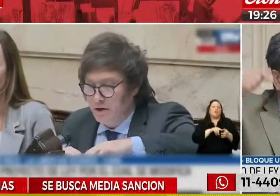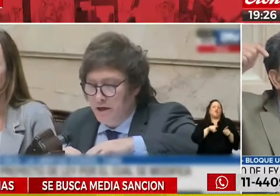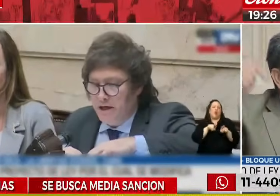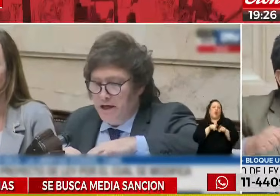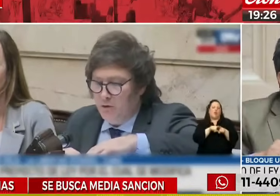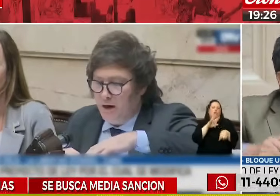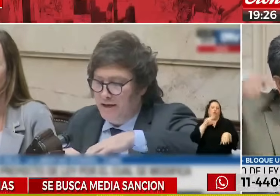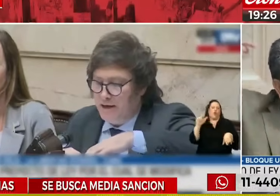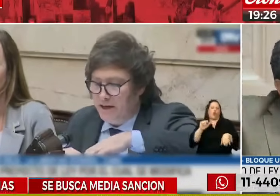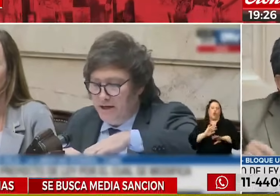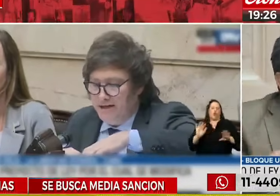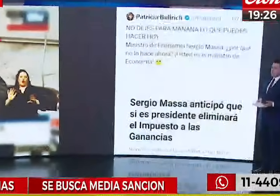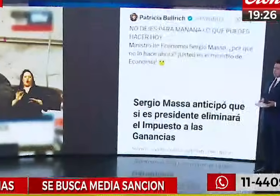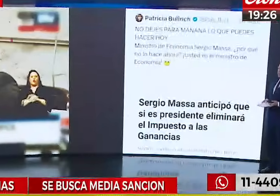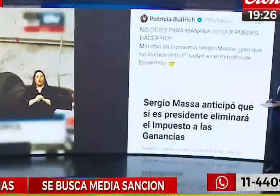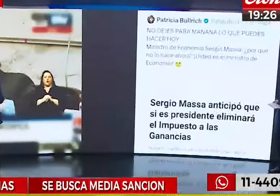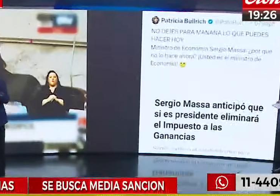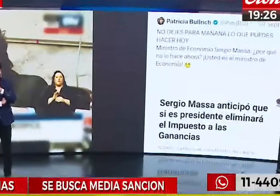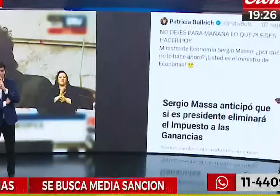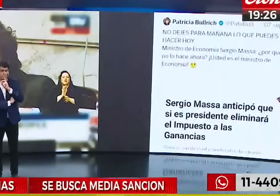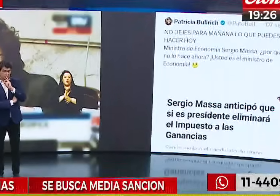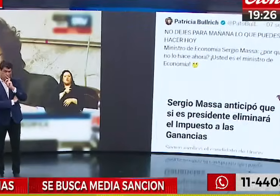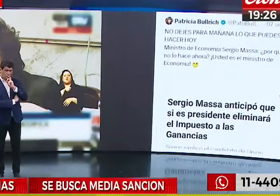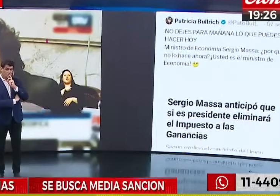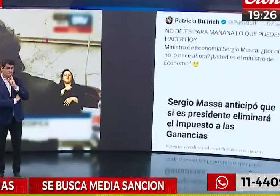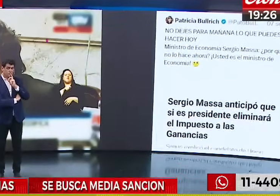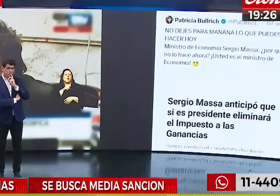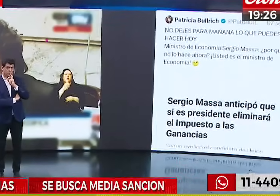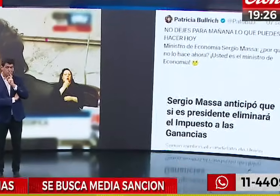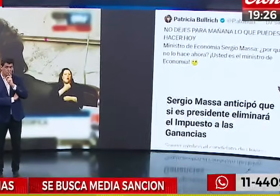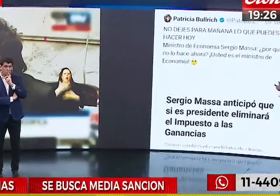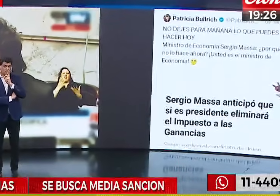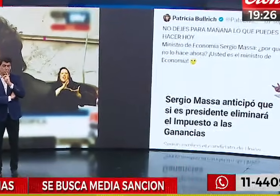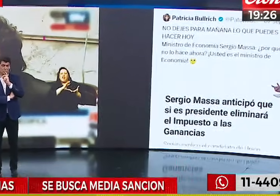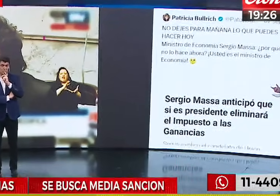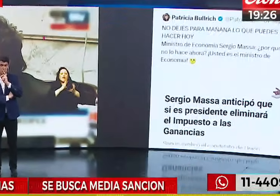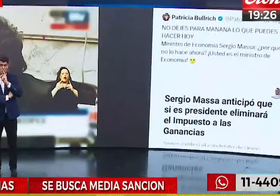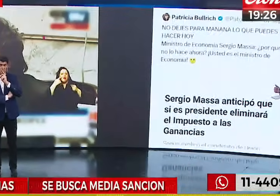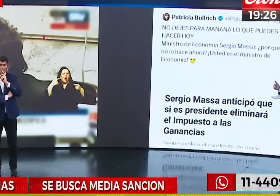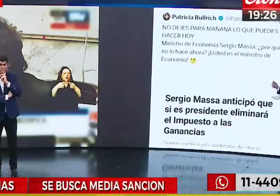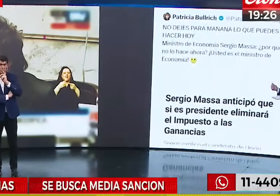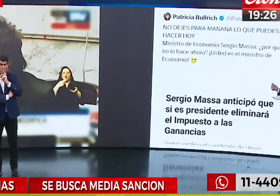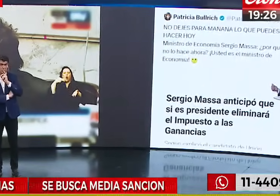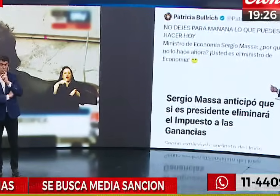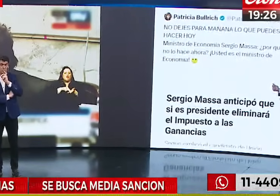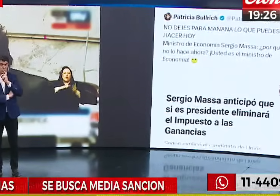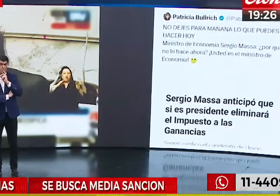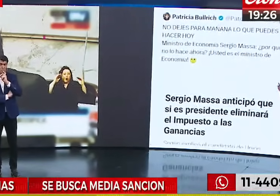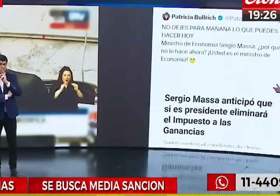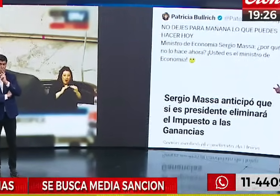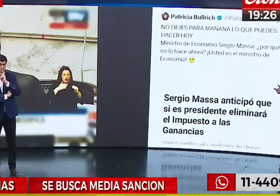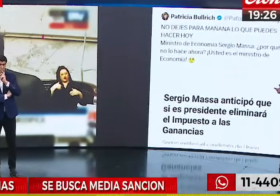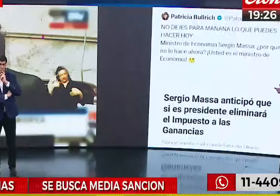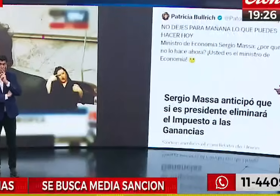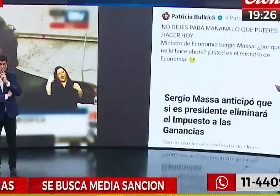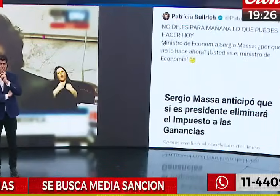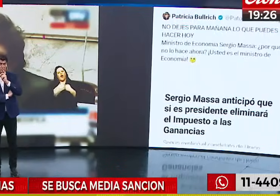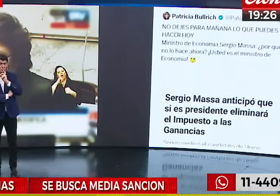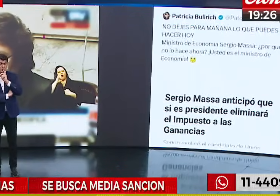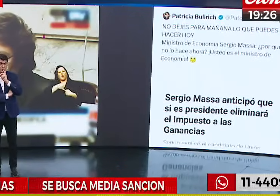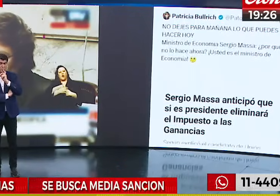sumaron algunos diputados del sector de La Baña. Y junto son ese sector, más todo el Frente de